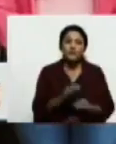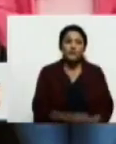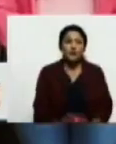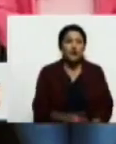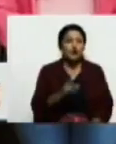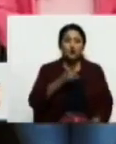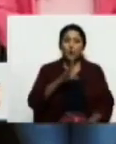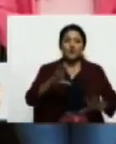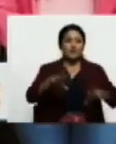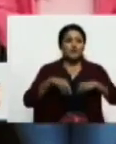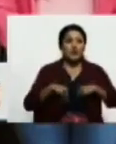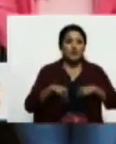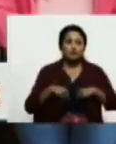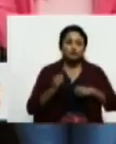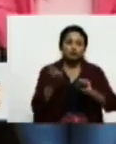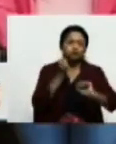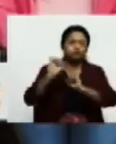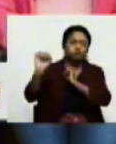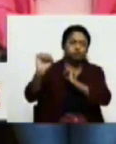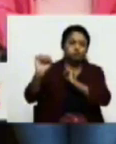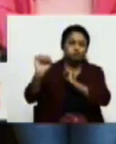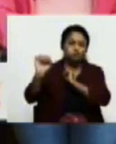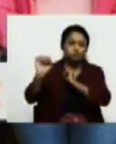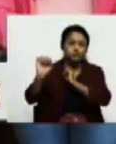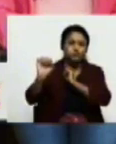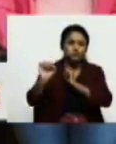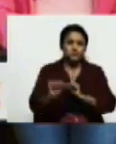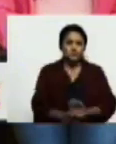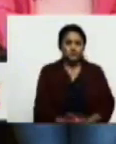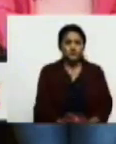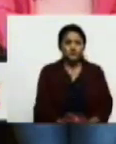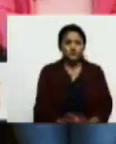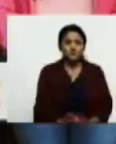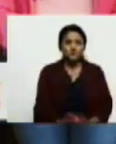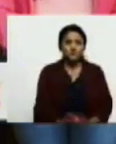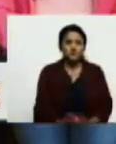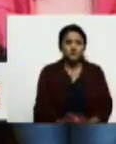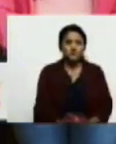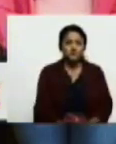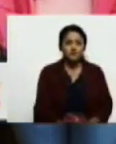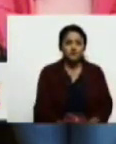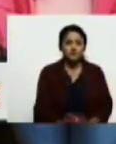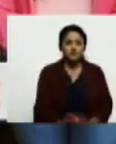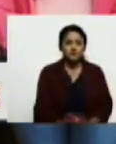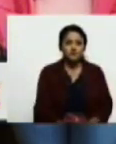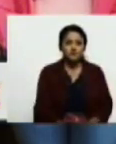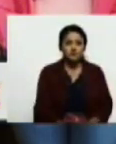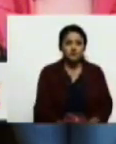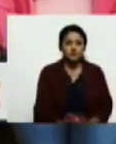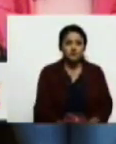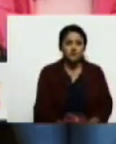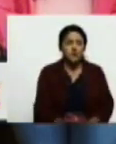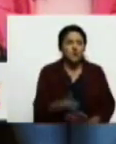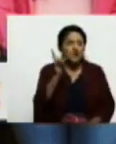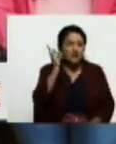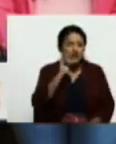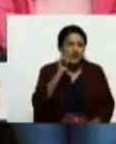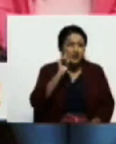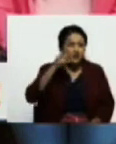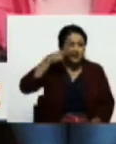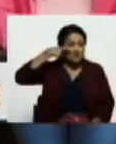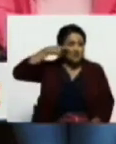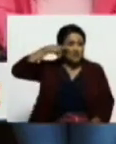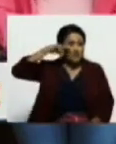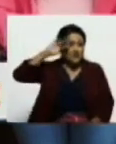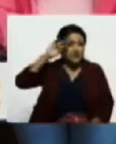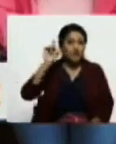Rechazar de manera categórica, por inaceptables, por falsas, por